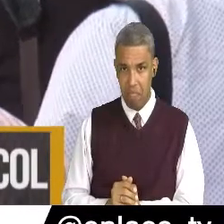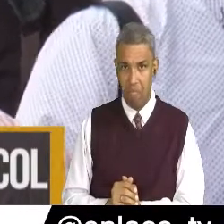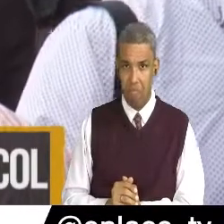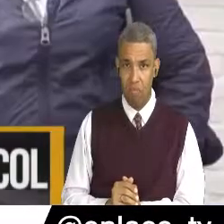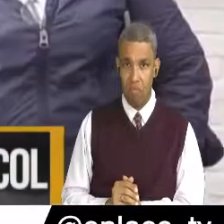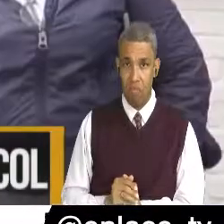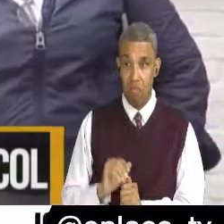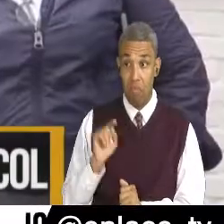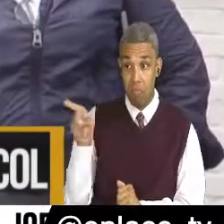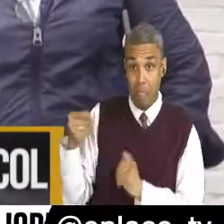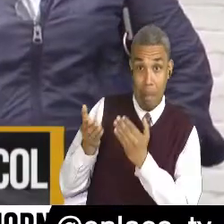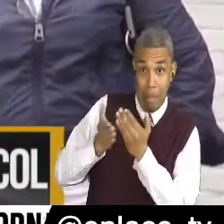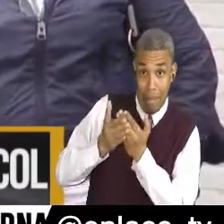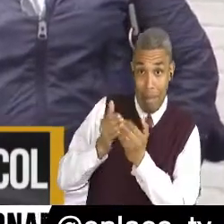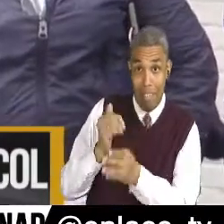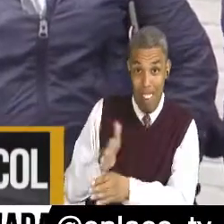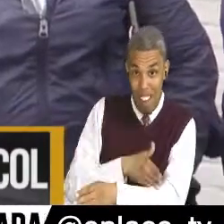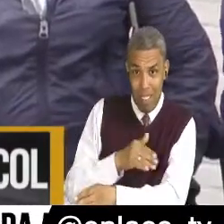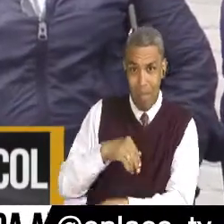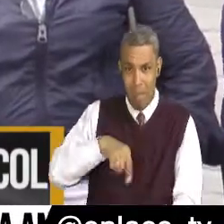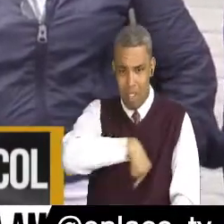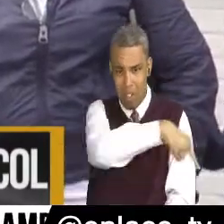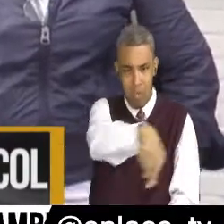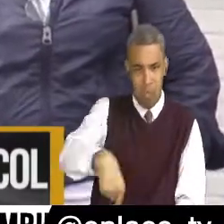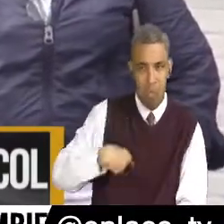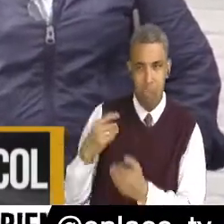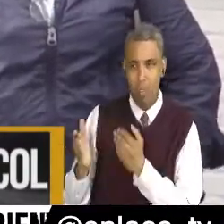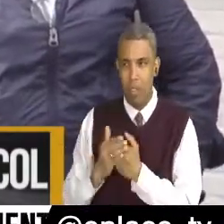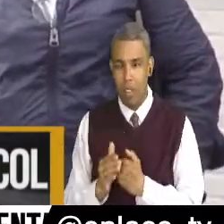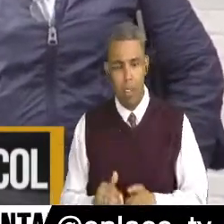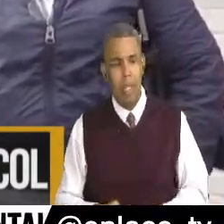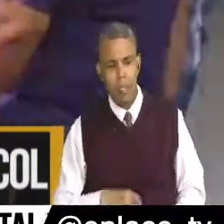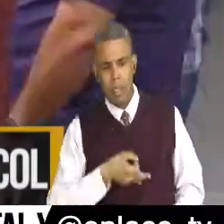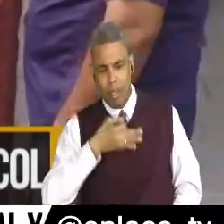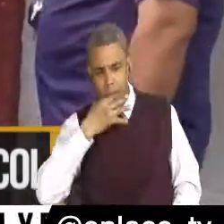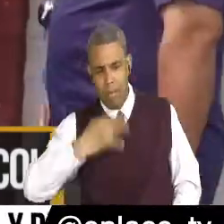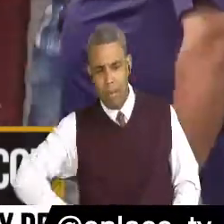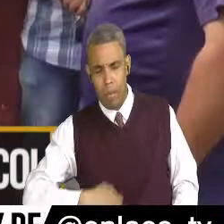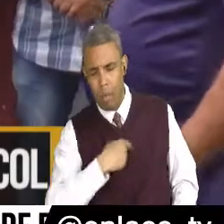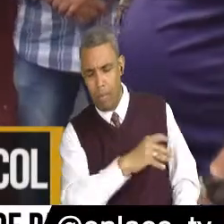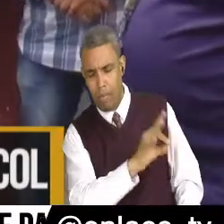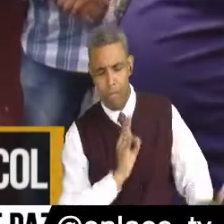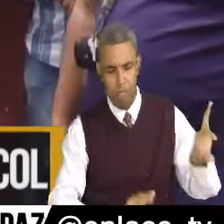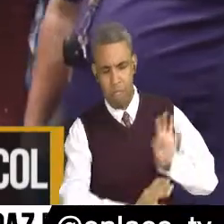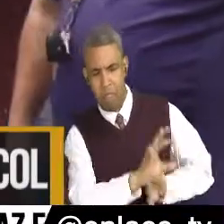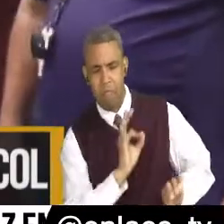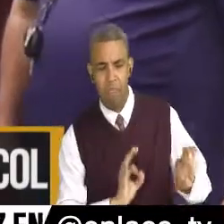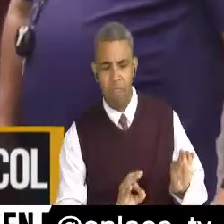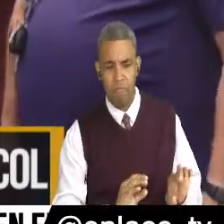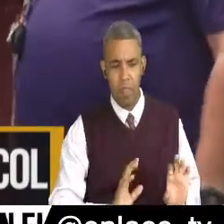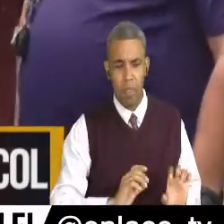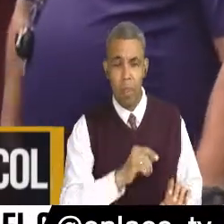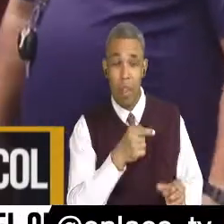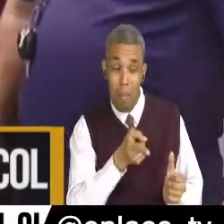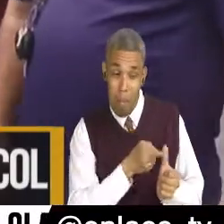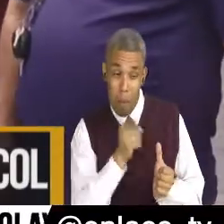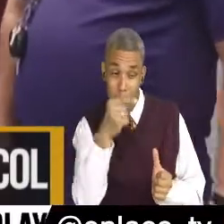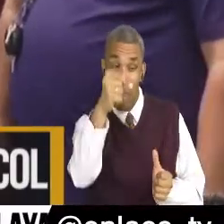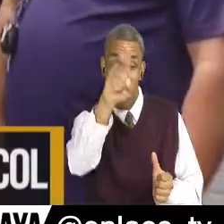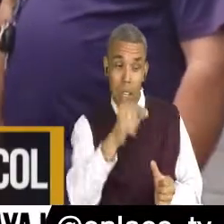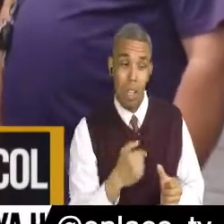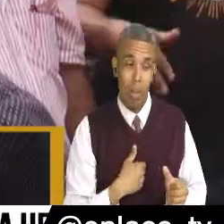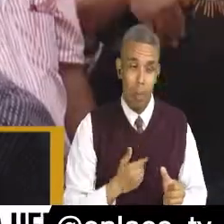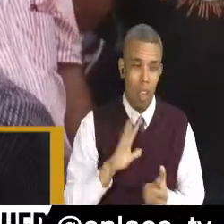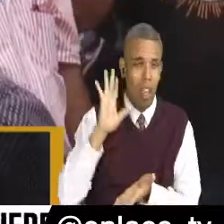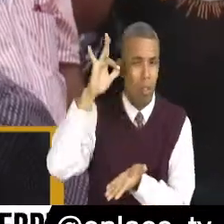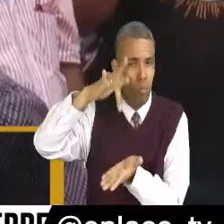a un reentrenamiento y se presenta el tema de la contratación que no lo hicieron directamente, no lo hacen con la mano de obra